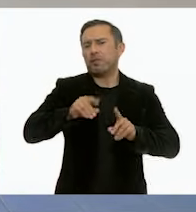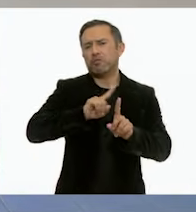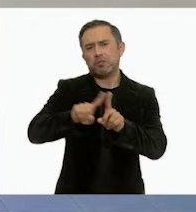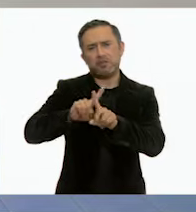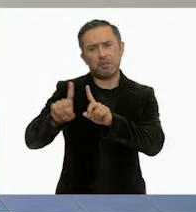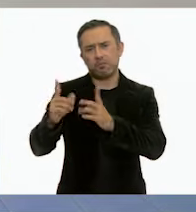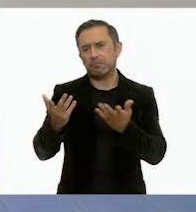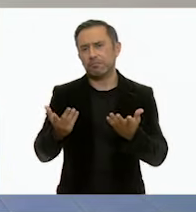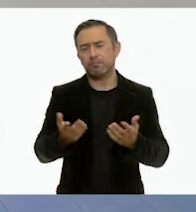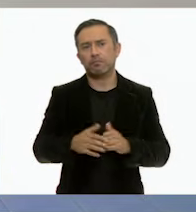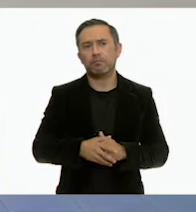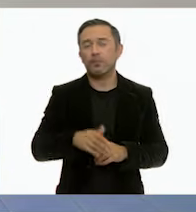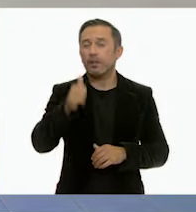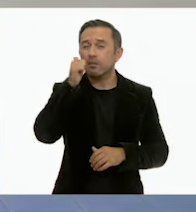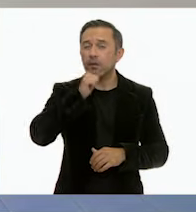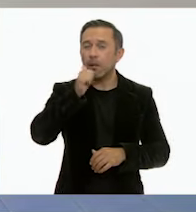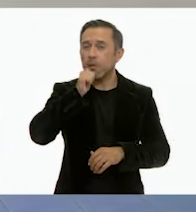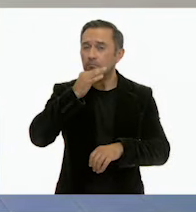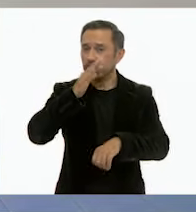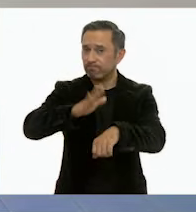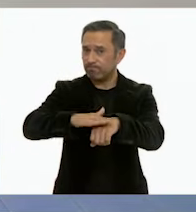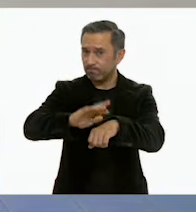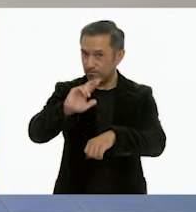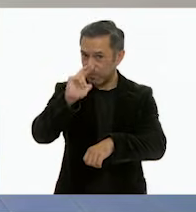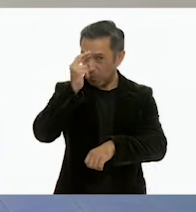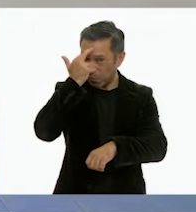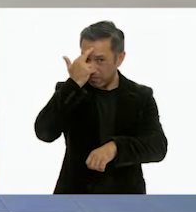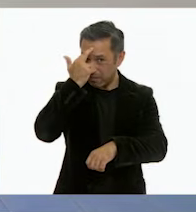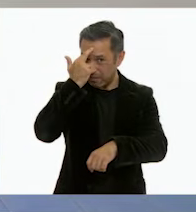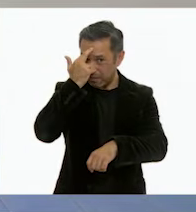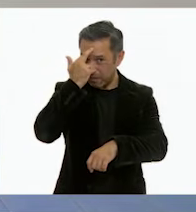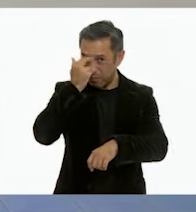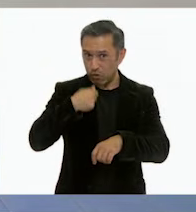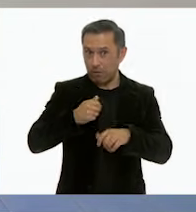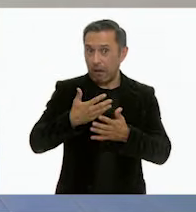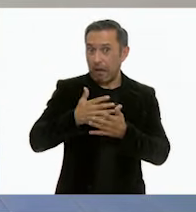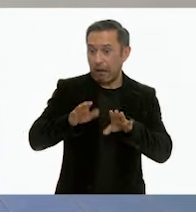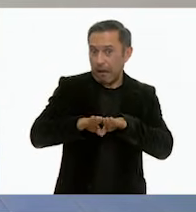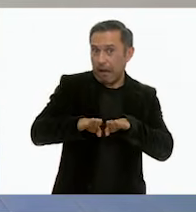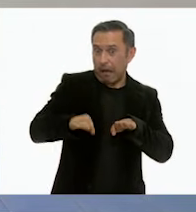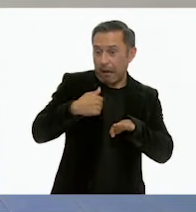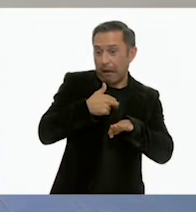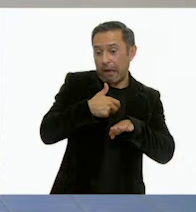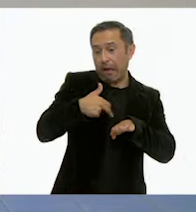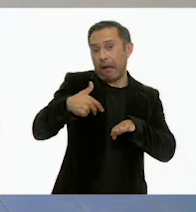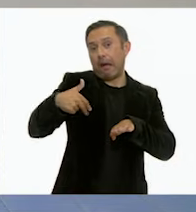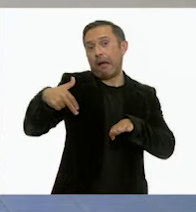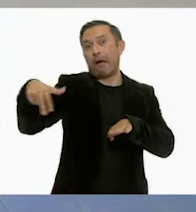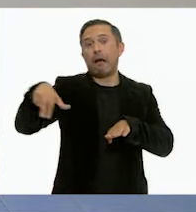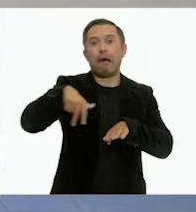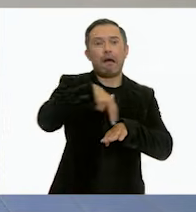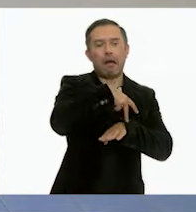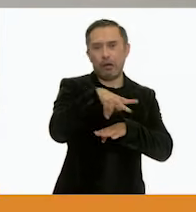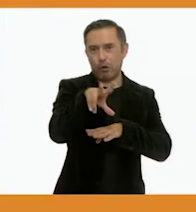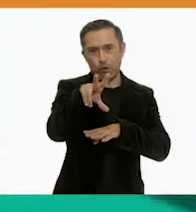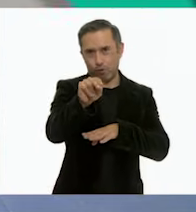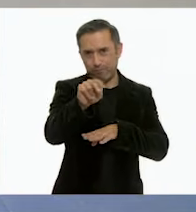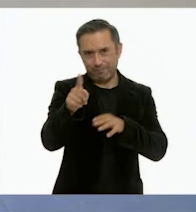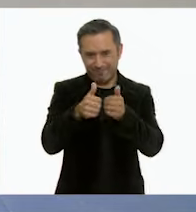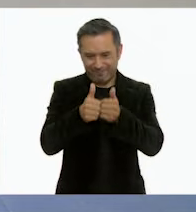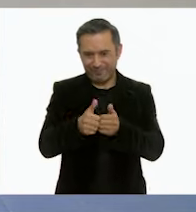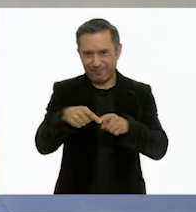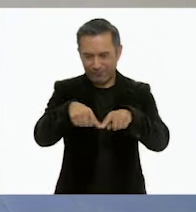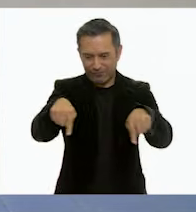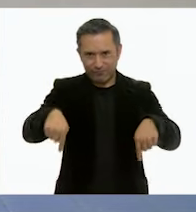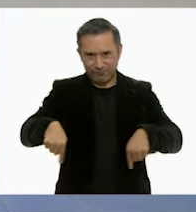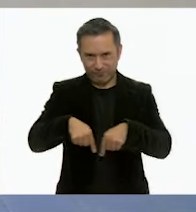recordando la recomendación de no desplazarse en un espacio muy amplio, ¿bien? Esta pausa